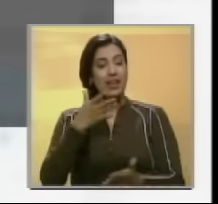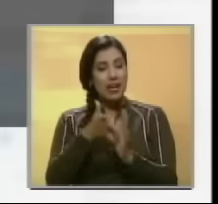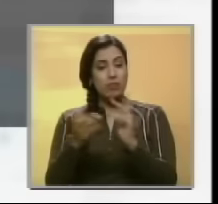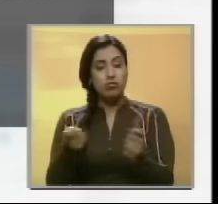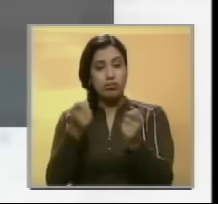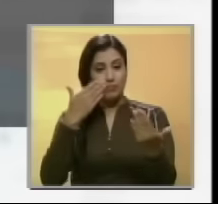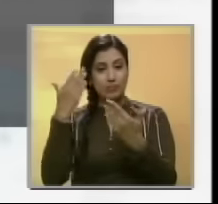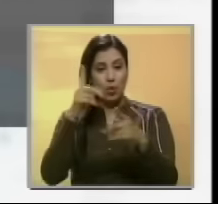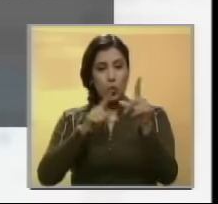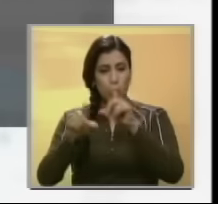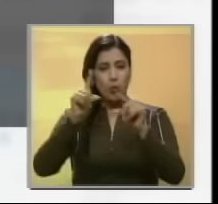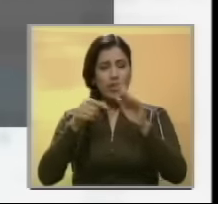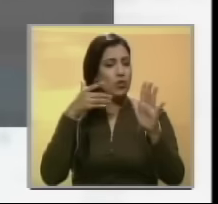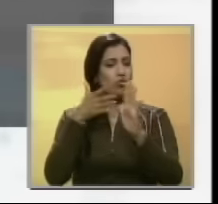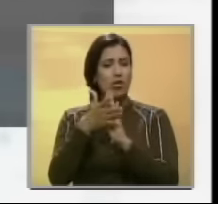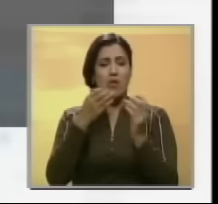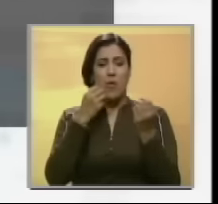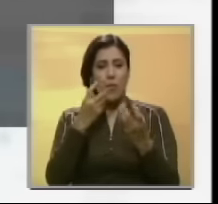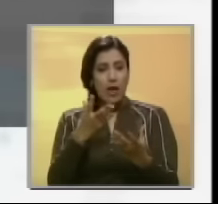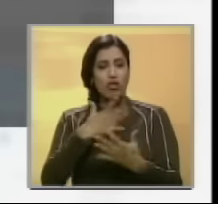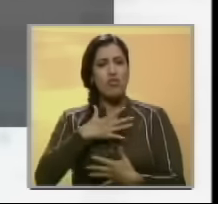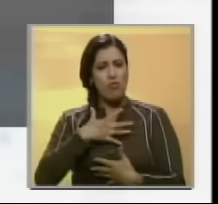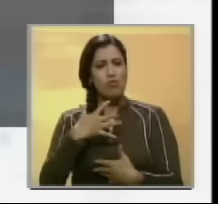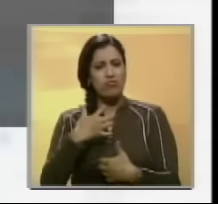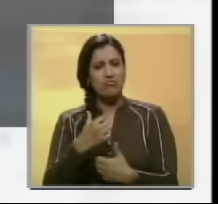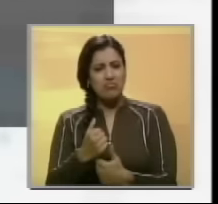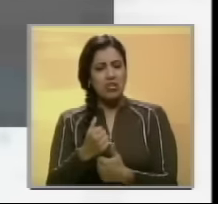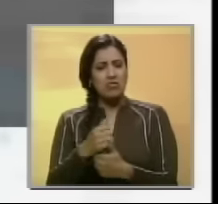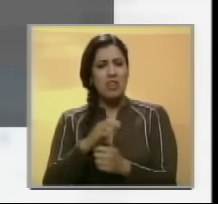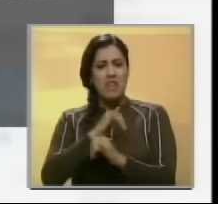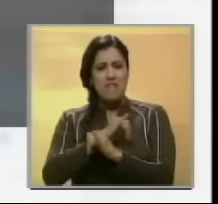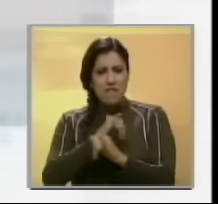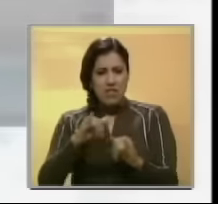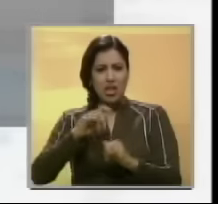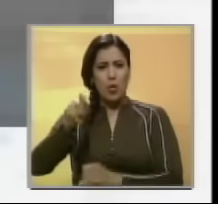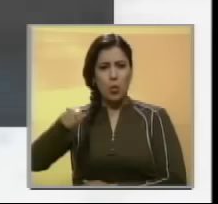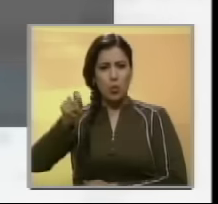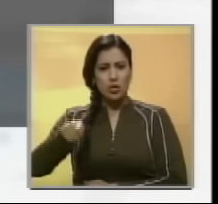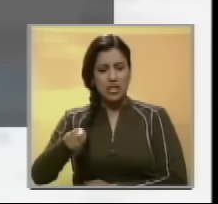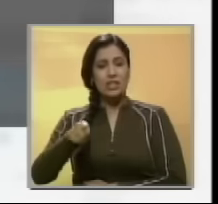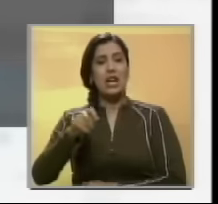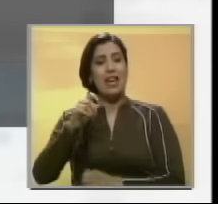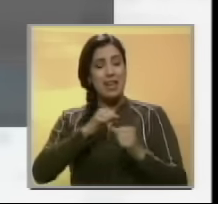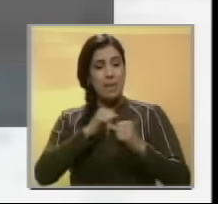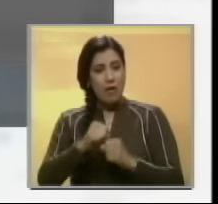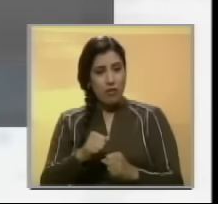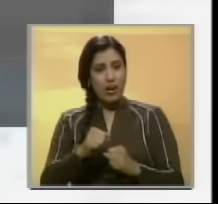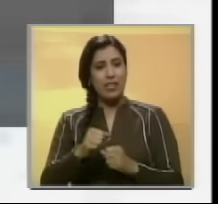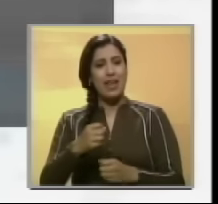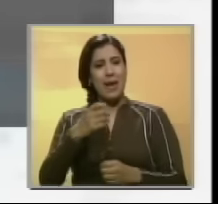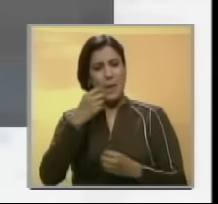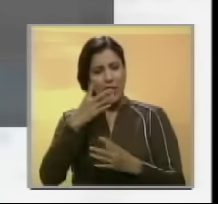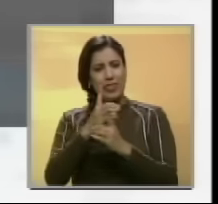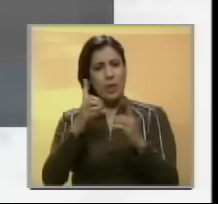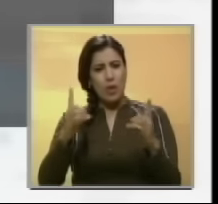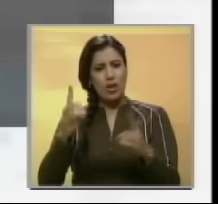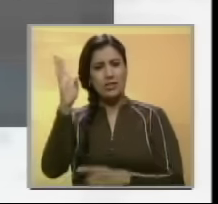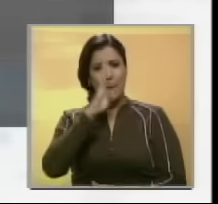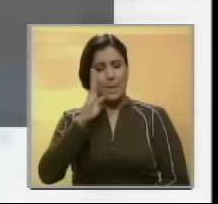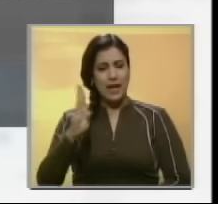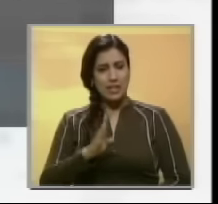publicó una serie de tweets diciendo que confía en que el desenlace de la situación y que se consolide en la solidez de la Democracia de